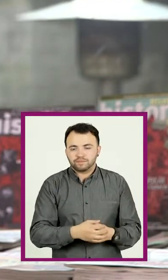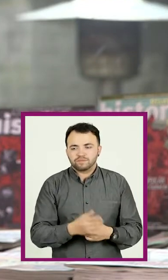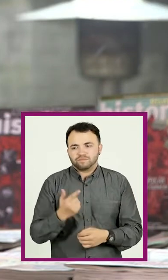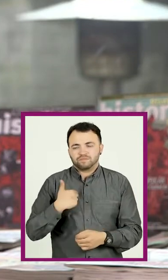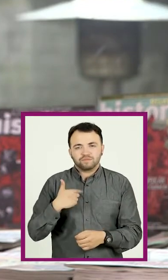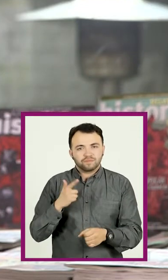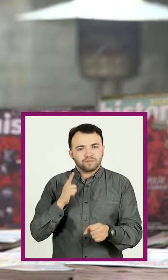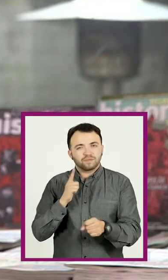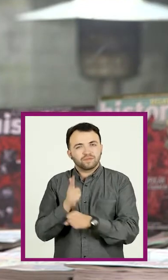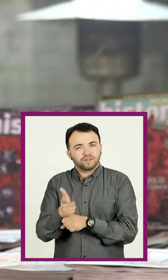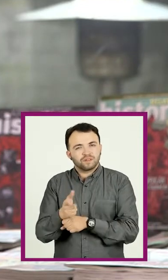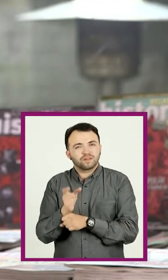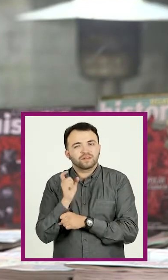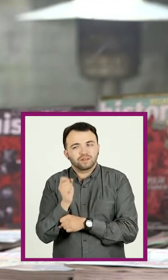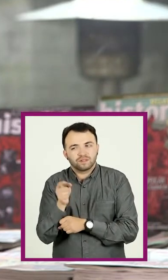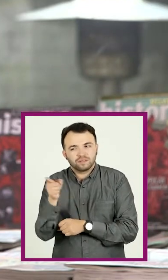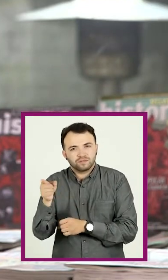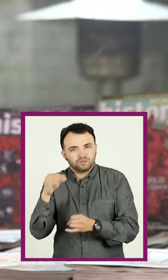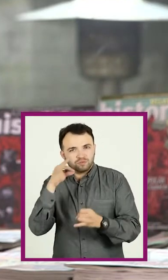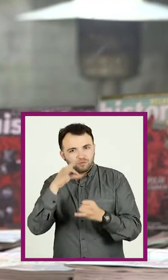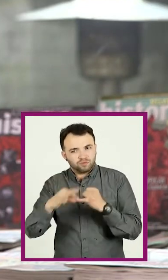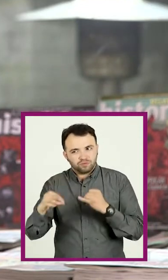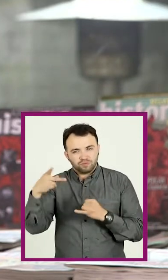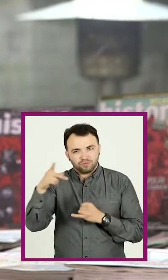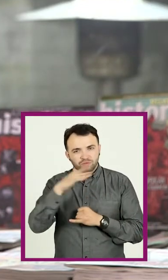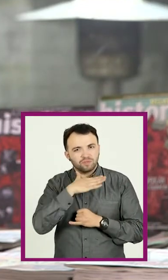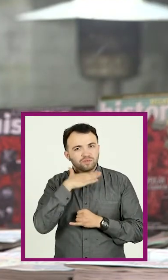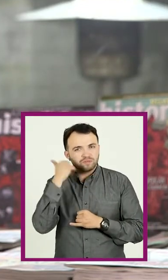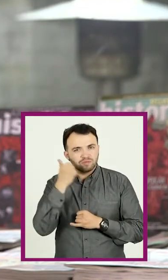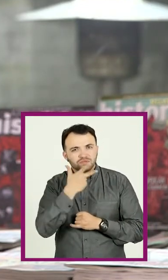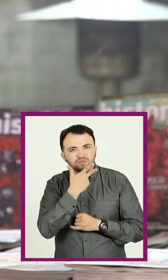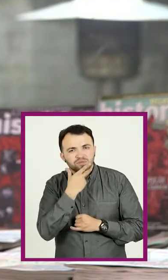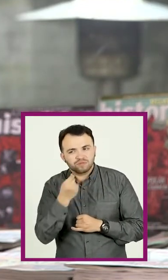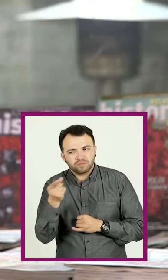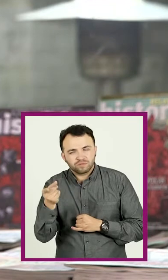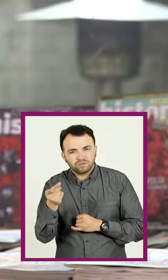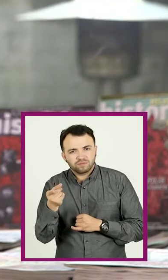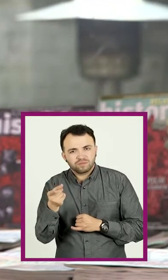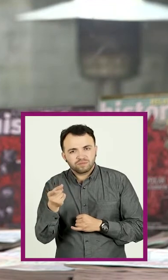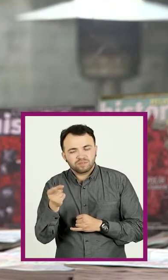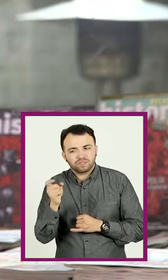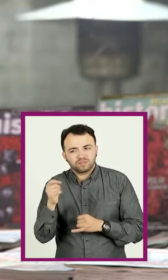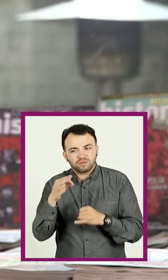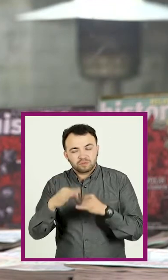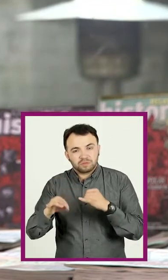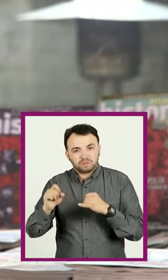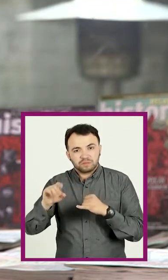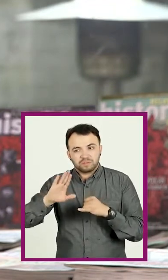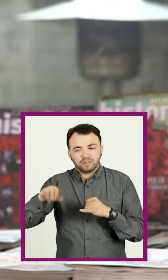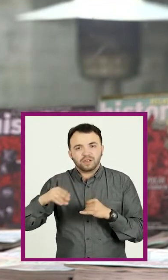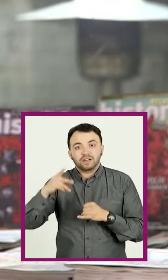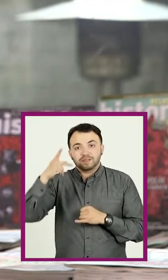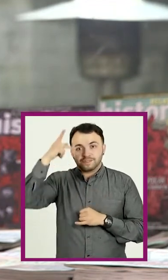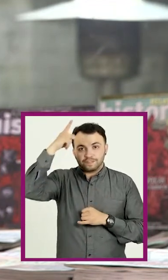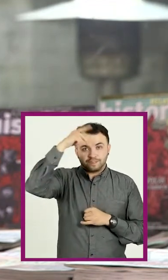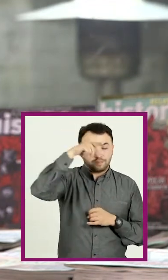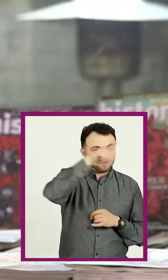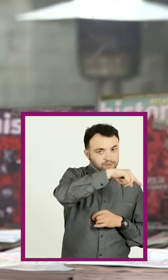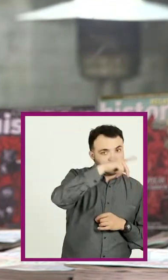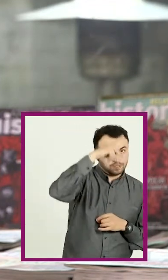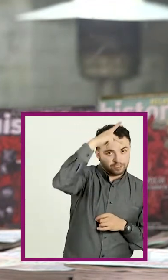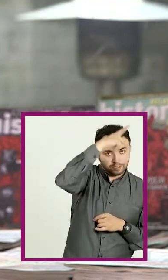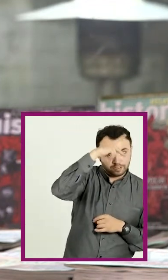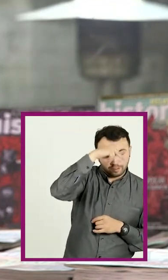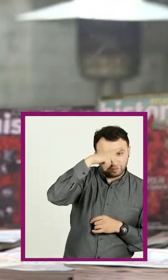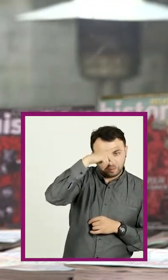cuenta al ver este último periodo de Nietzsche es que, por un lado, lo que el psicólogo le dice a